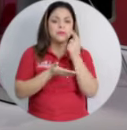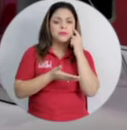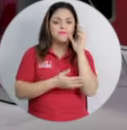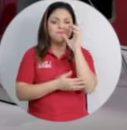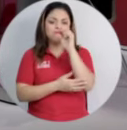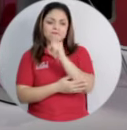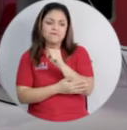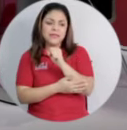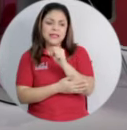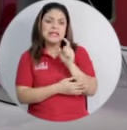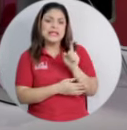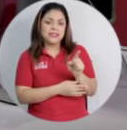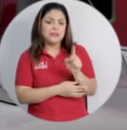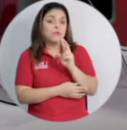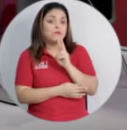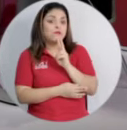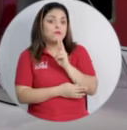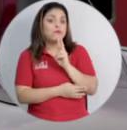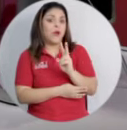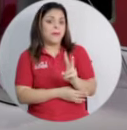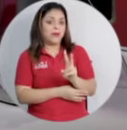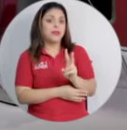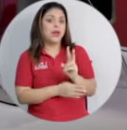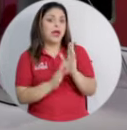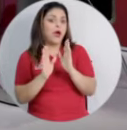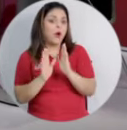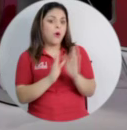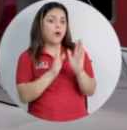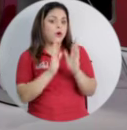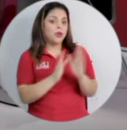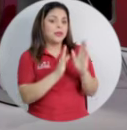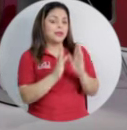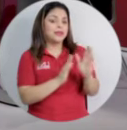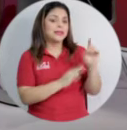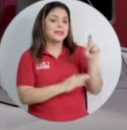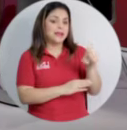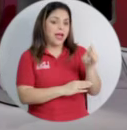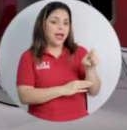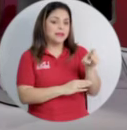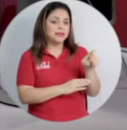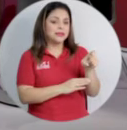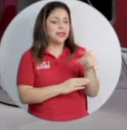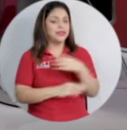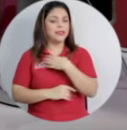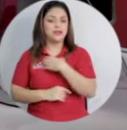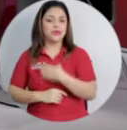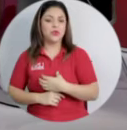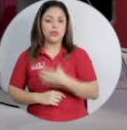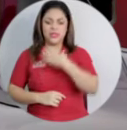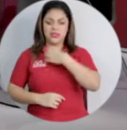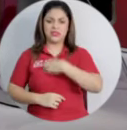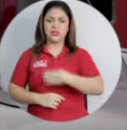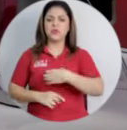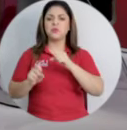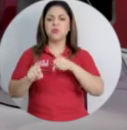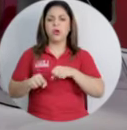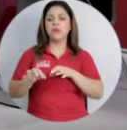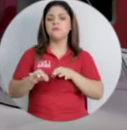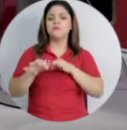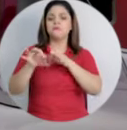permitir discriminar entre lo que es realmente jerarquizar, ordenar necesidades y lo que son deseos. Los deseos